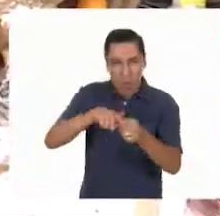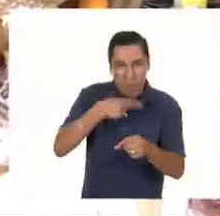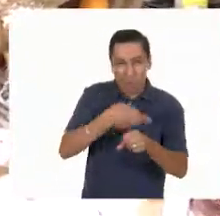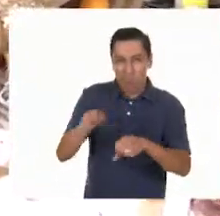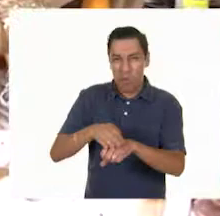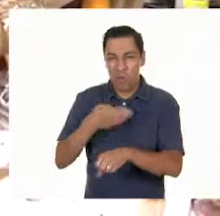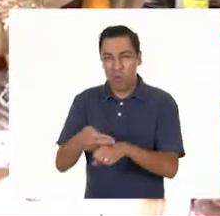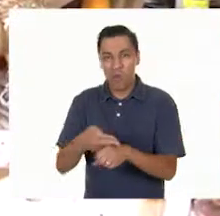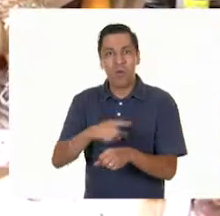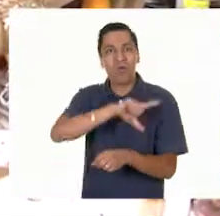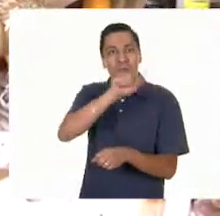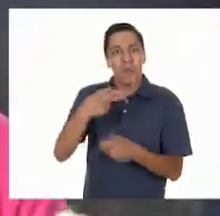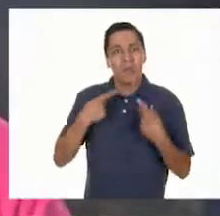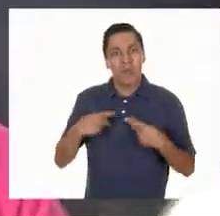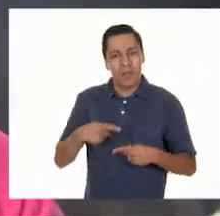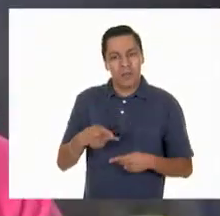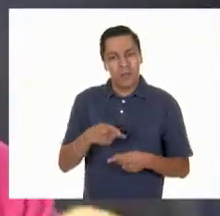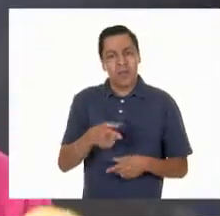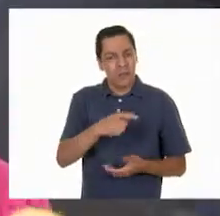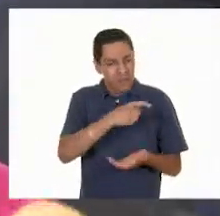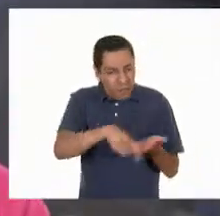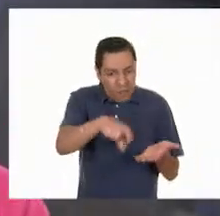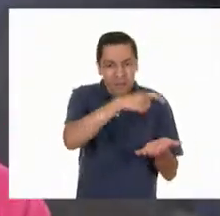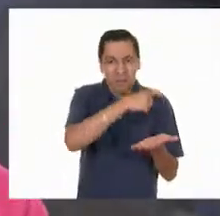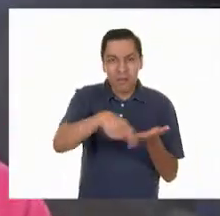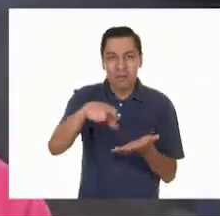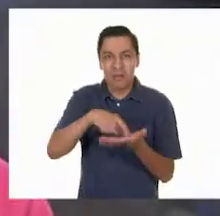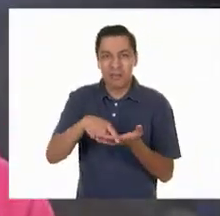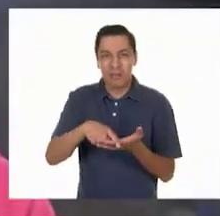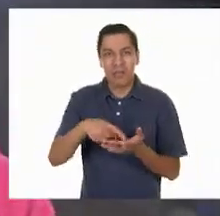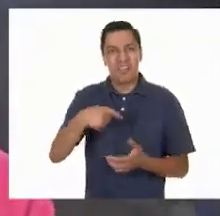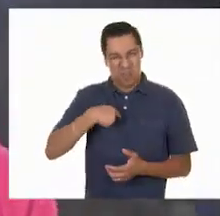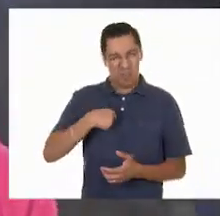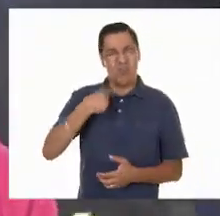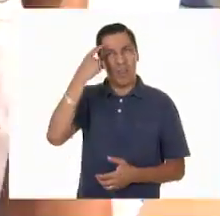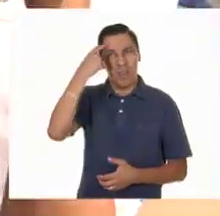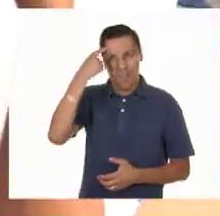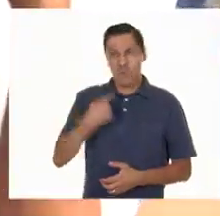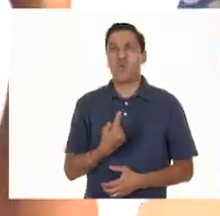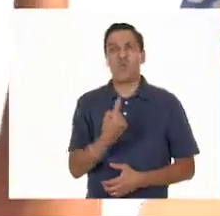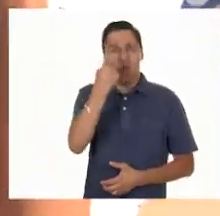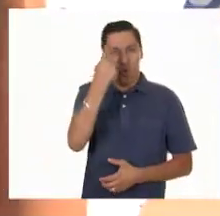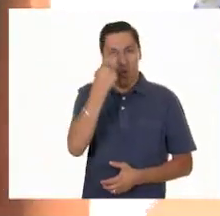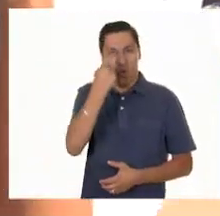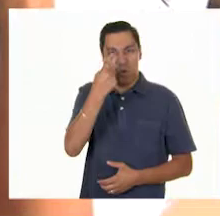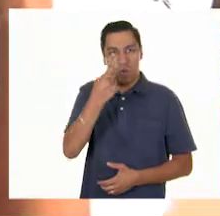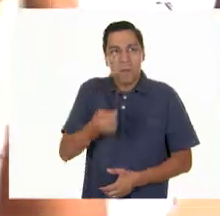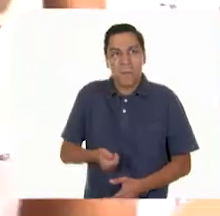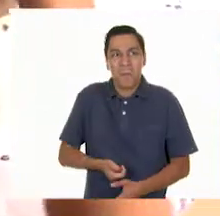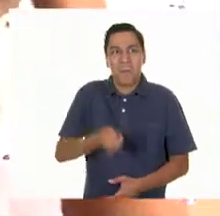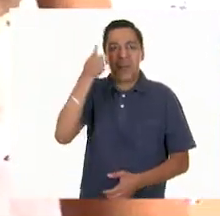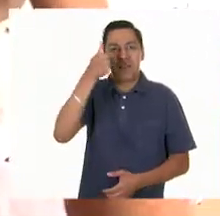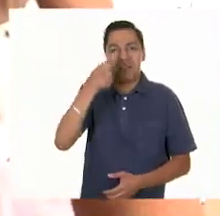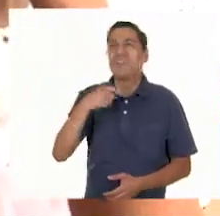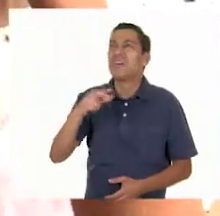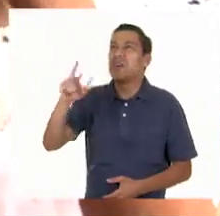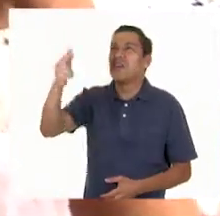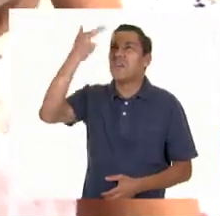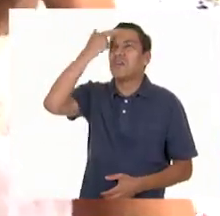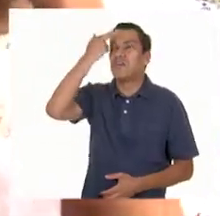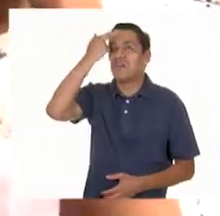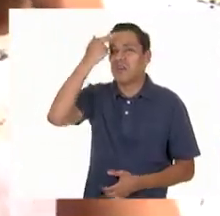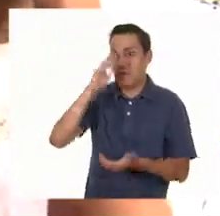pedidos de alebrijes y ya dije pues voy a hacer uno a ver cómo me salen a mí no en mi primera le dije si me acuerdo que fue